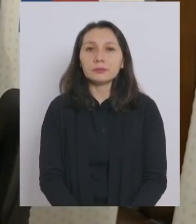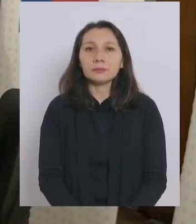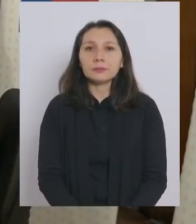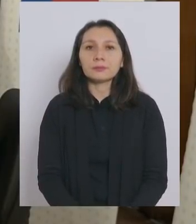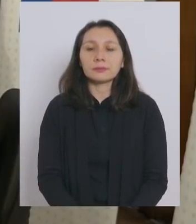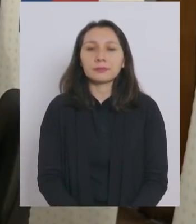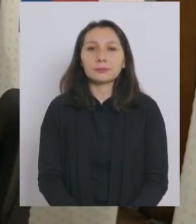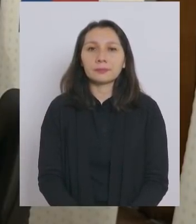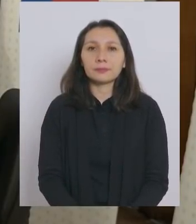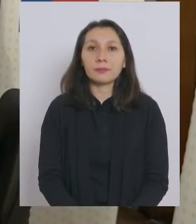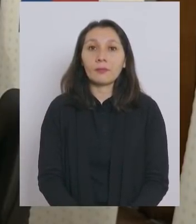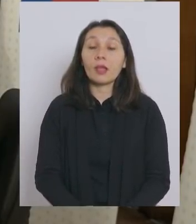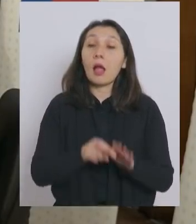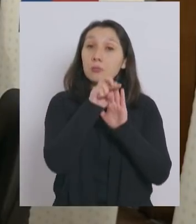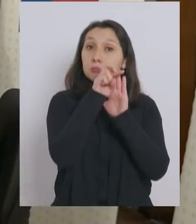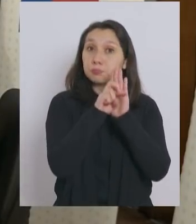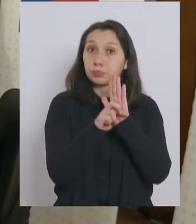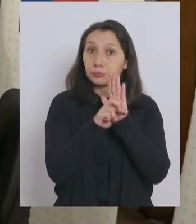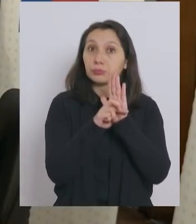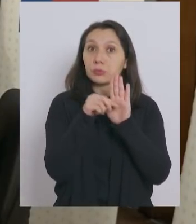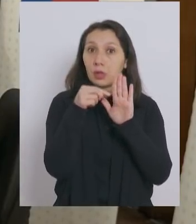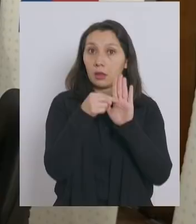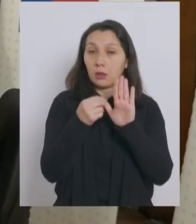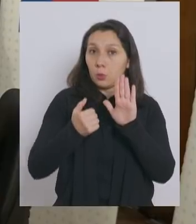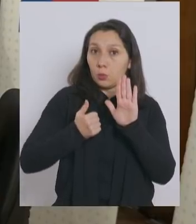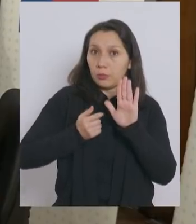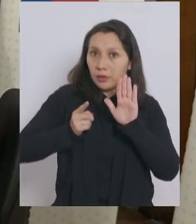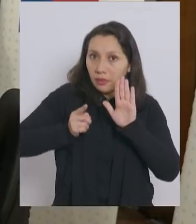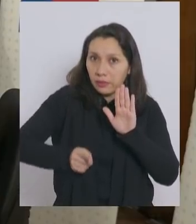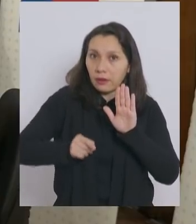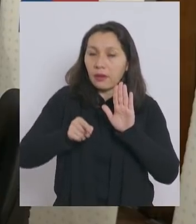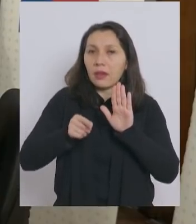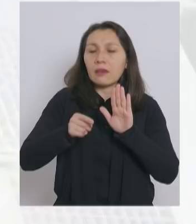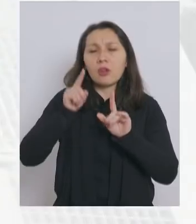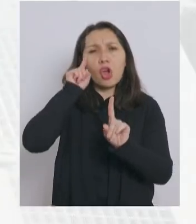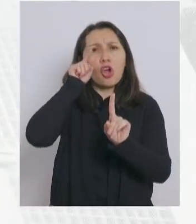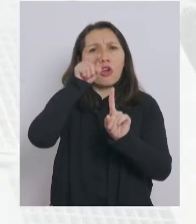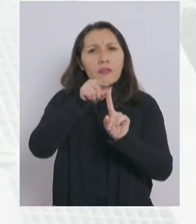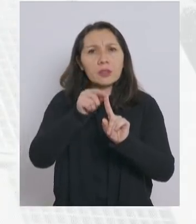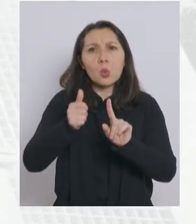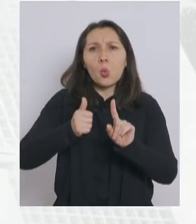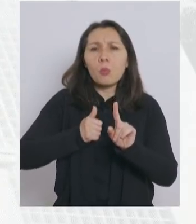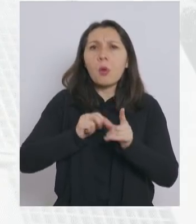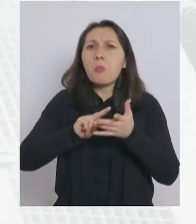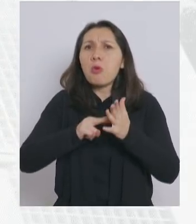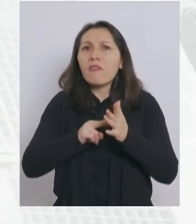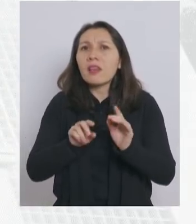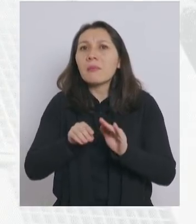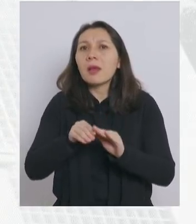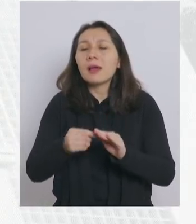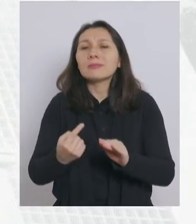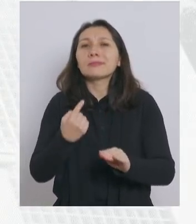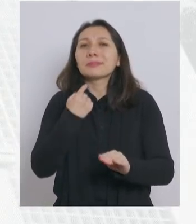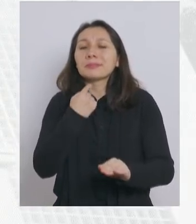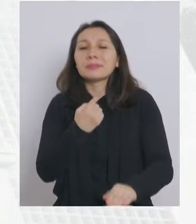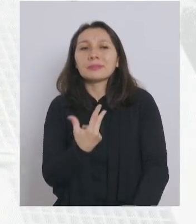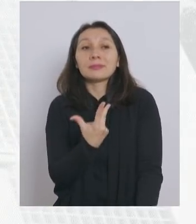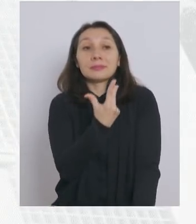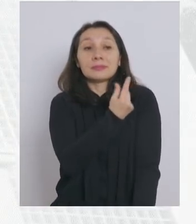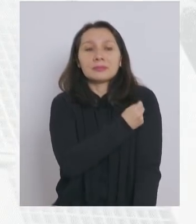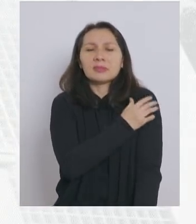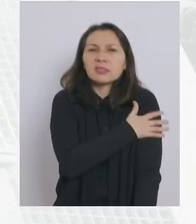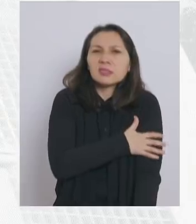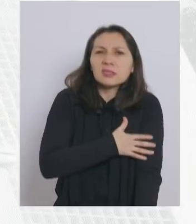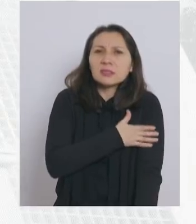Dentro del protocolo, uno de los objetivos era seguir los eventos adversos locales solicitados